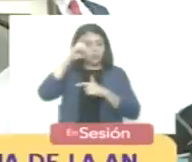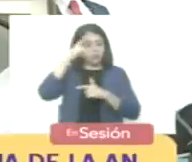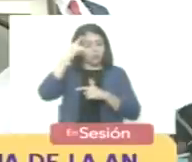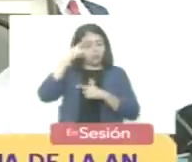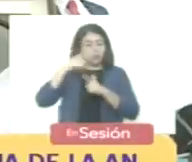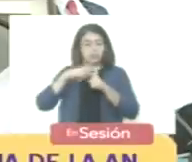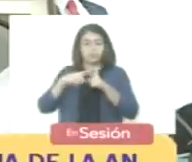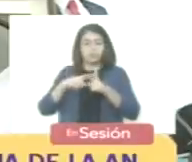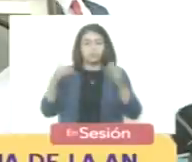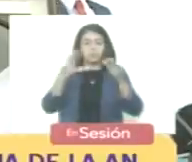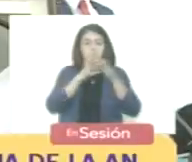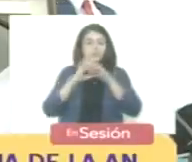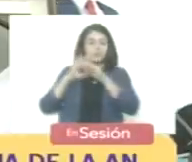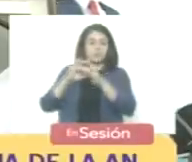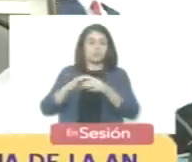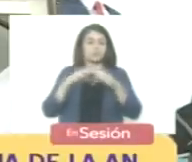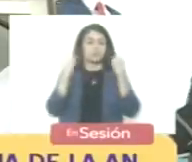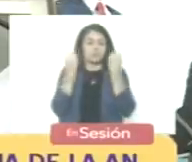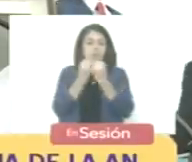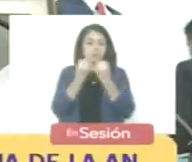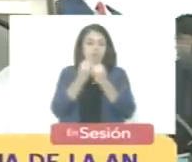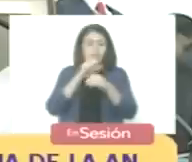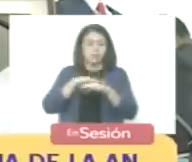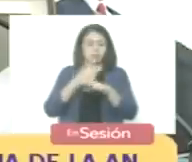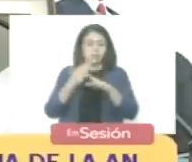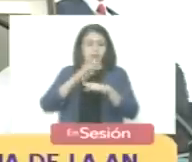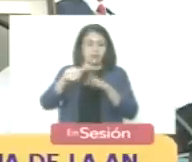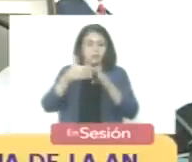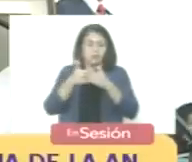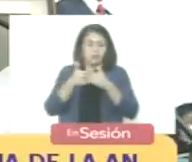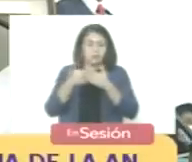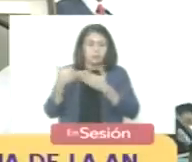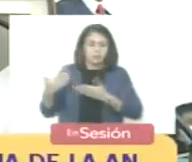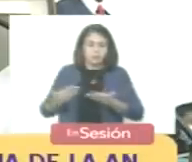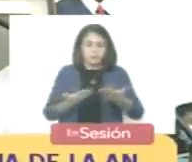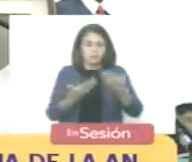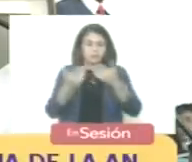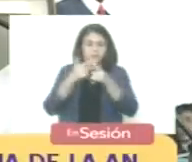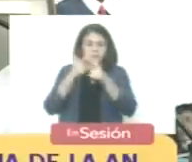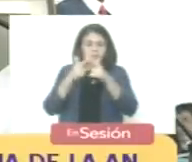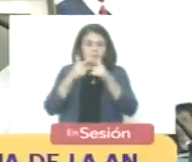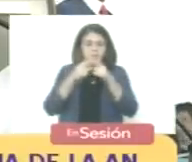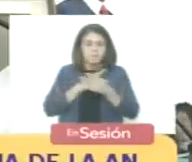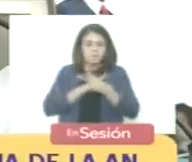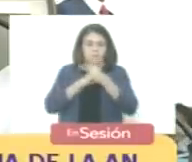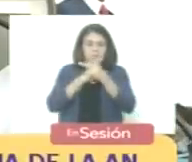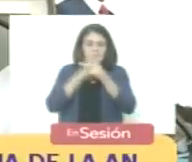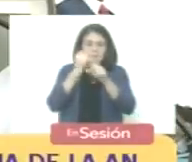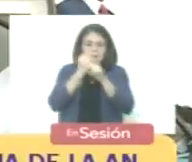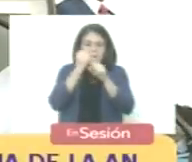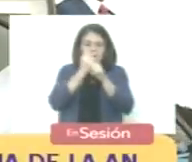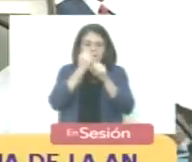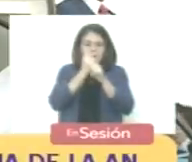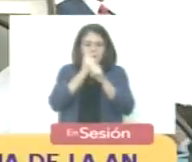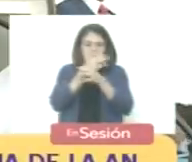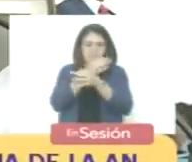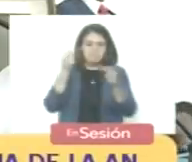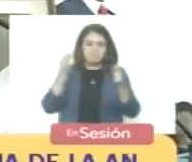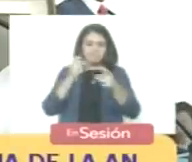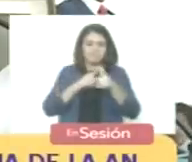conciencia, de la unidad y de la organización, vocación de servicio, voluntad de trabajo y